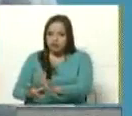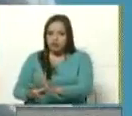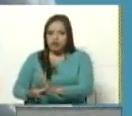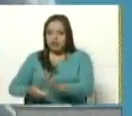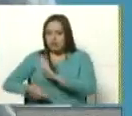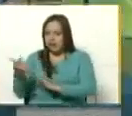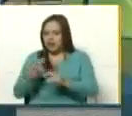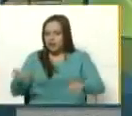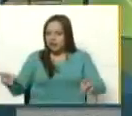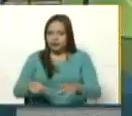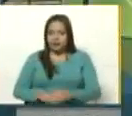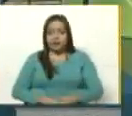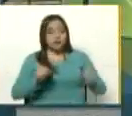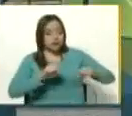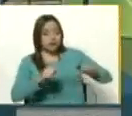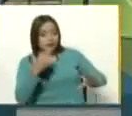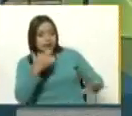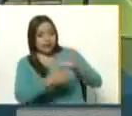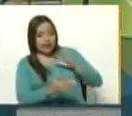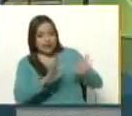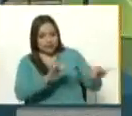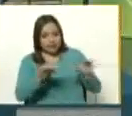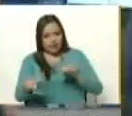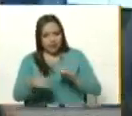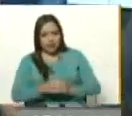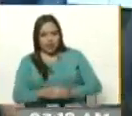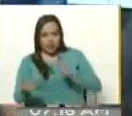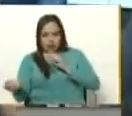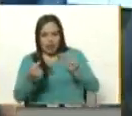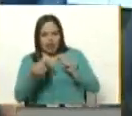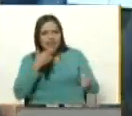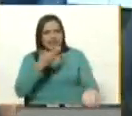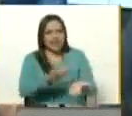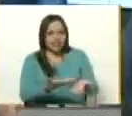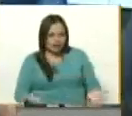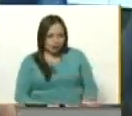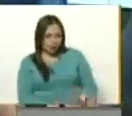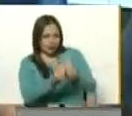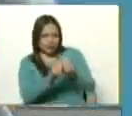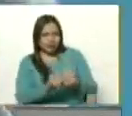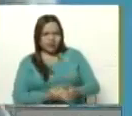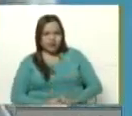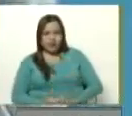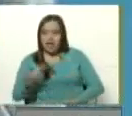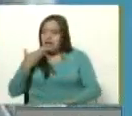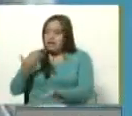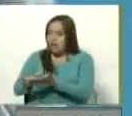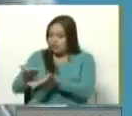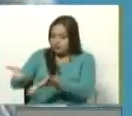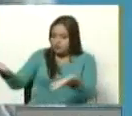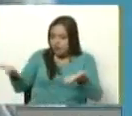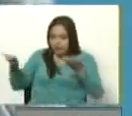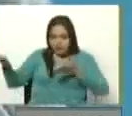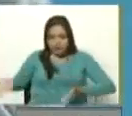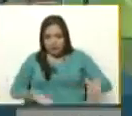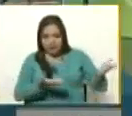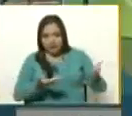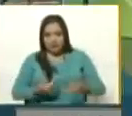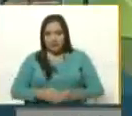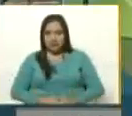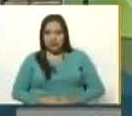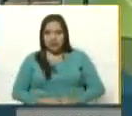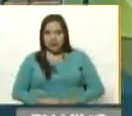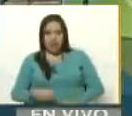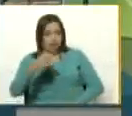se ha democratizado. Sí. Eli, con ese mensaje despedimos esta conversación. Gracias por habernos acompañado. Gracias a ustedes por habernos invitado. En este día. En